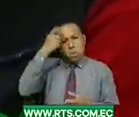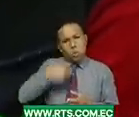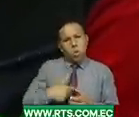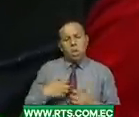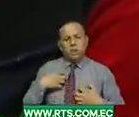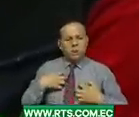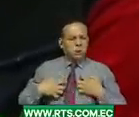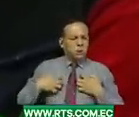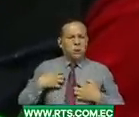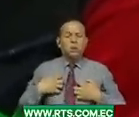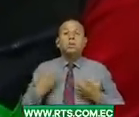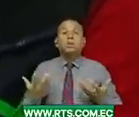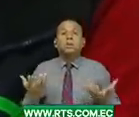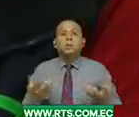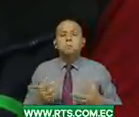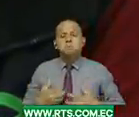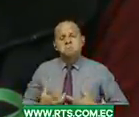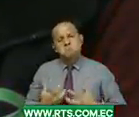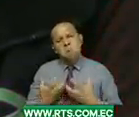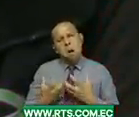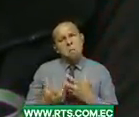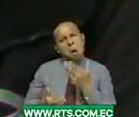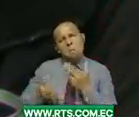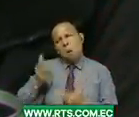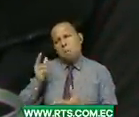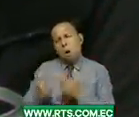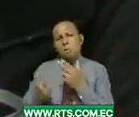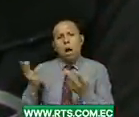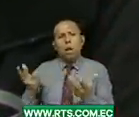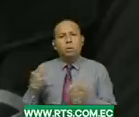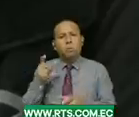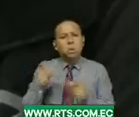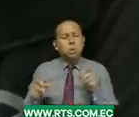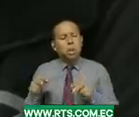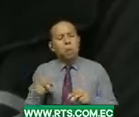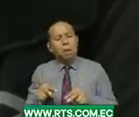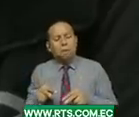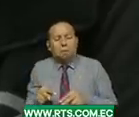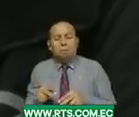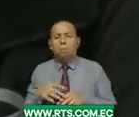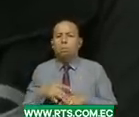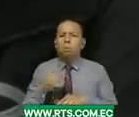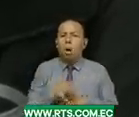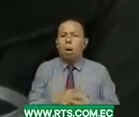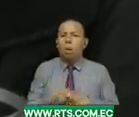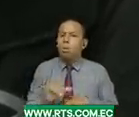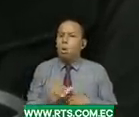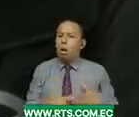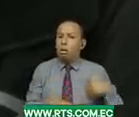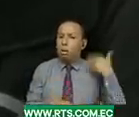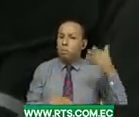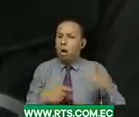cae muerta, el resto de las personas que están alrededor ni se inmutan. Eso es parte del paisaje.